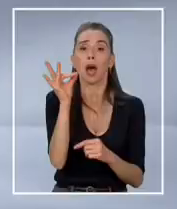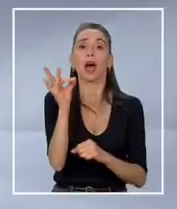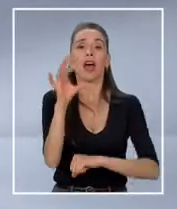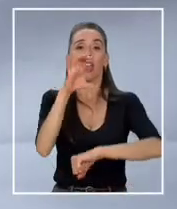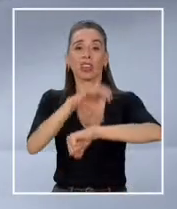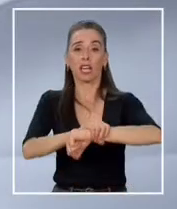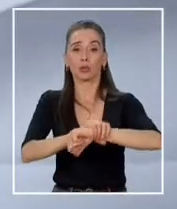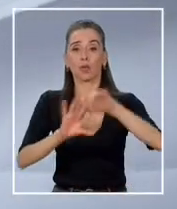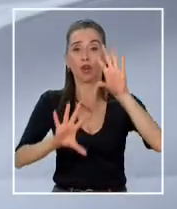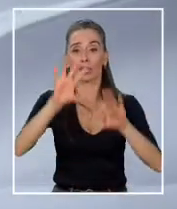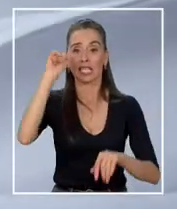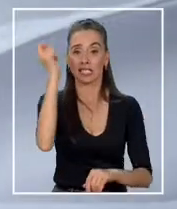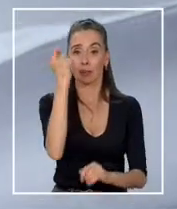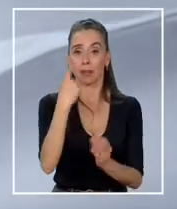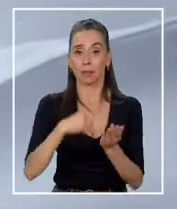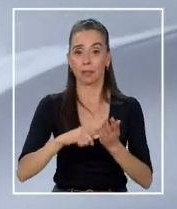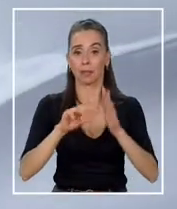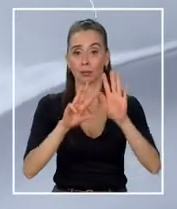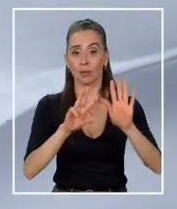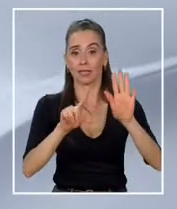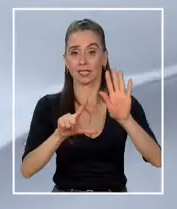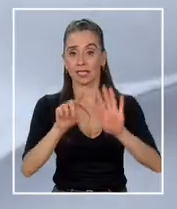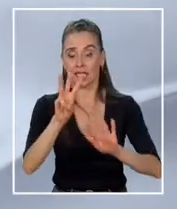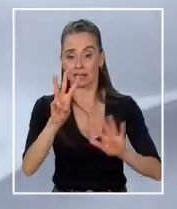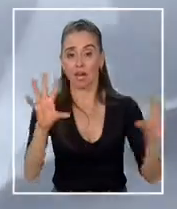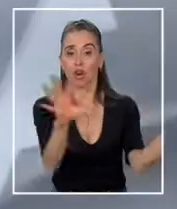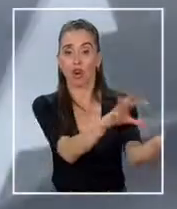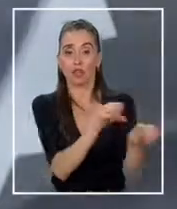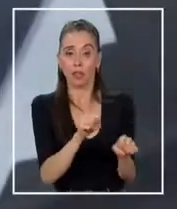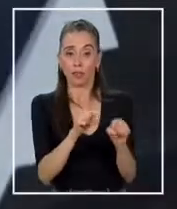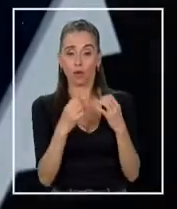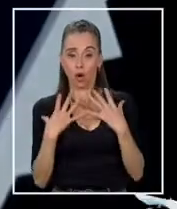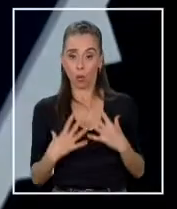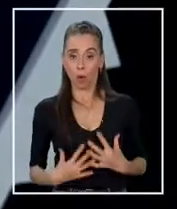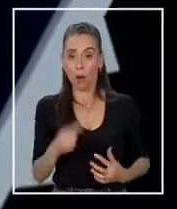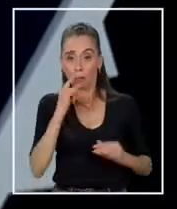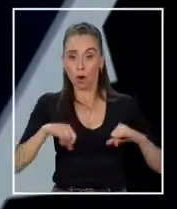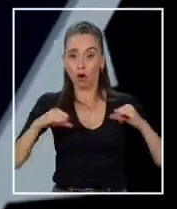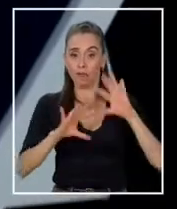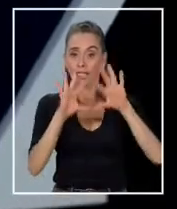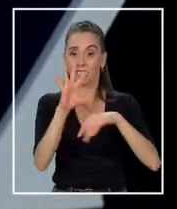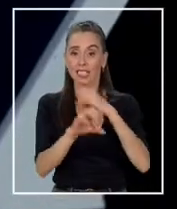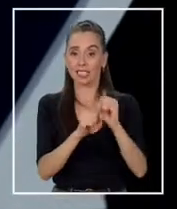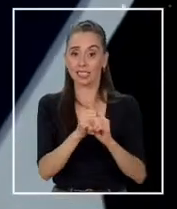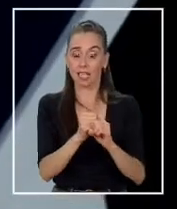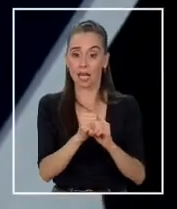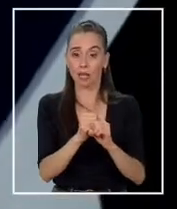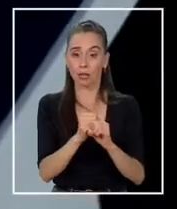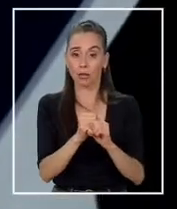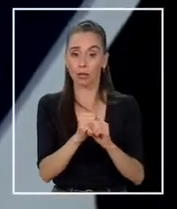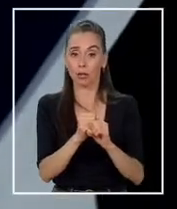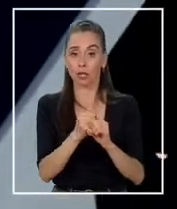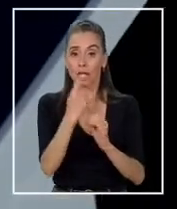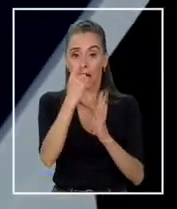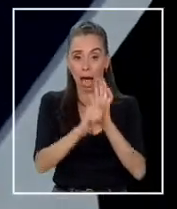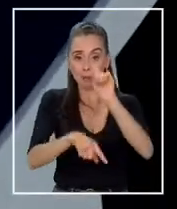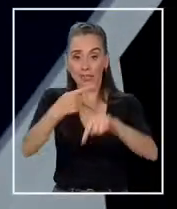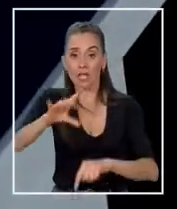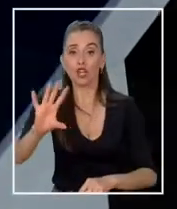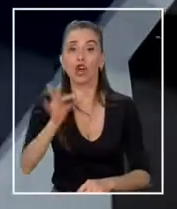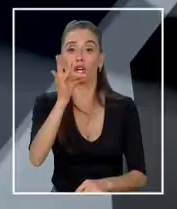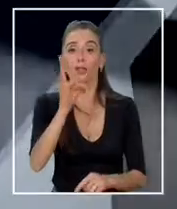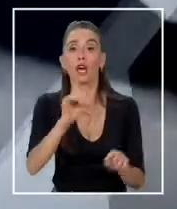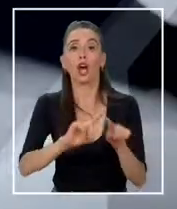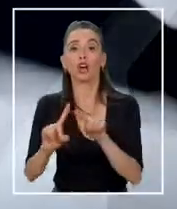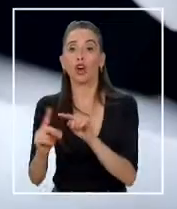detención el 15 de septiembre de 1973, el cuerpo del adolescente de 15 años fue encontrado al mes siguiente,